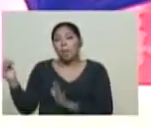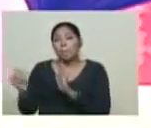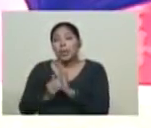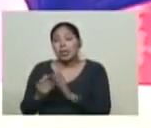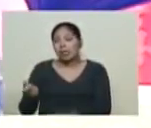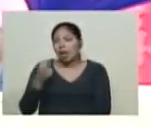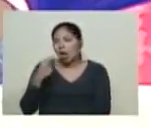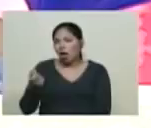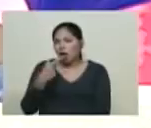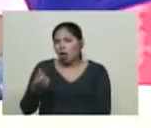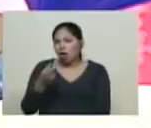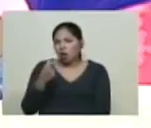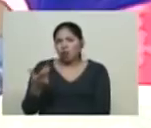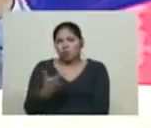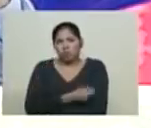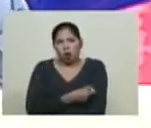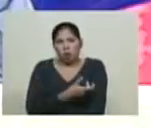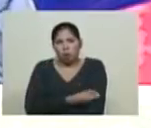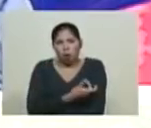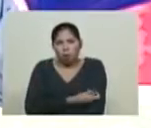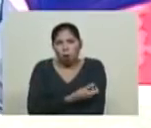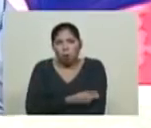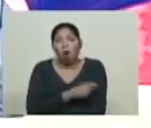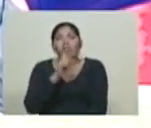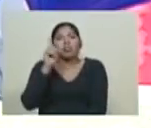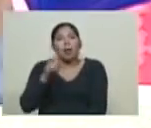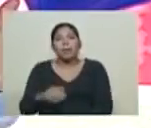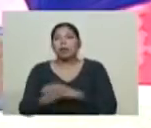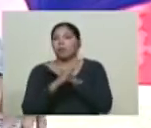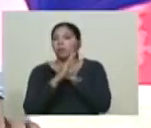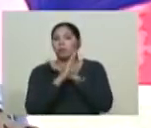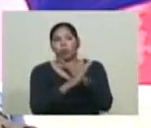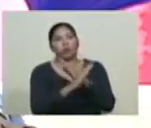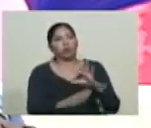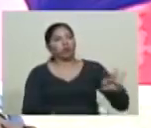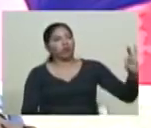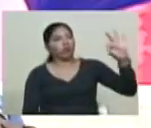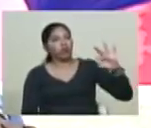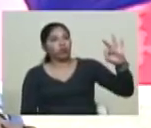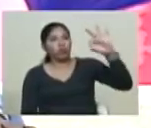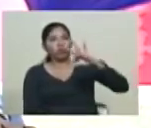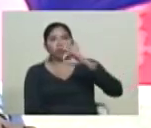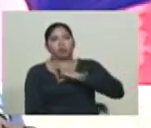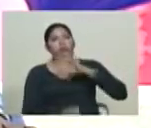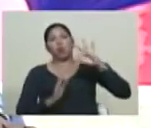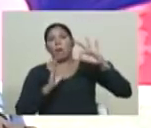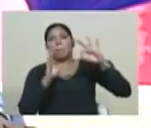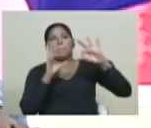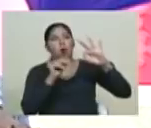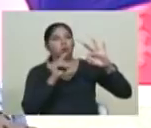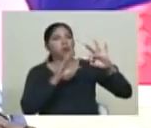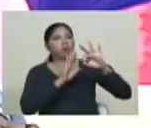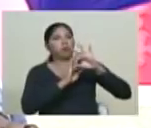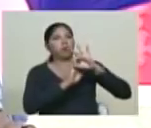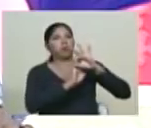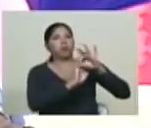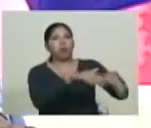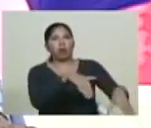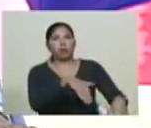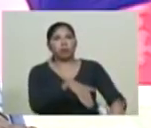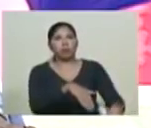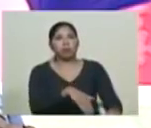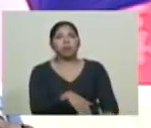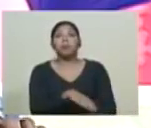tratamientos disponibles, sino que también la eliminación del vector a través de las jornadas